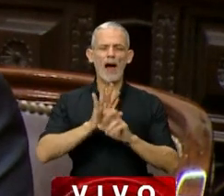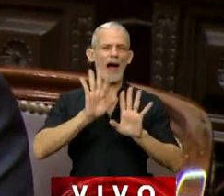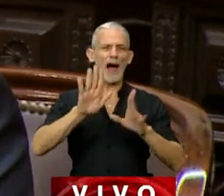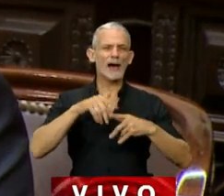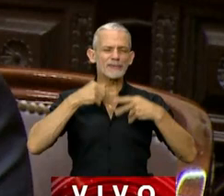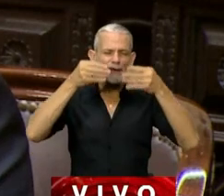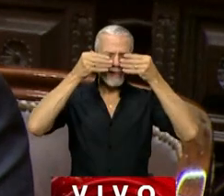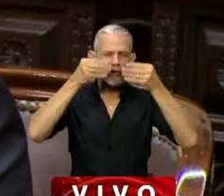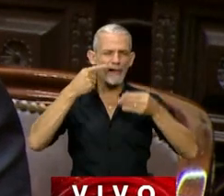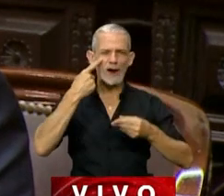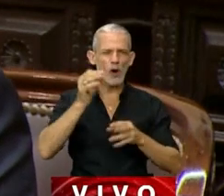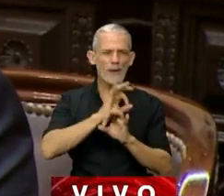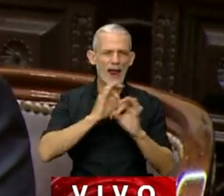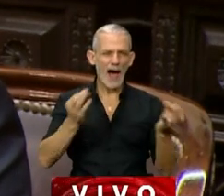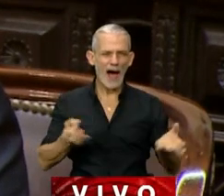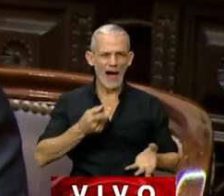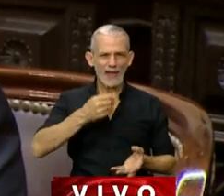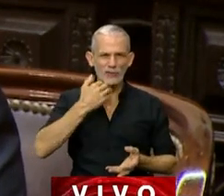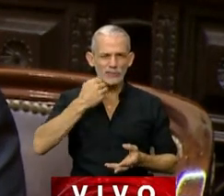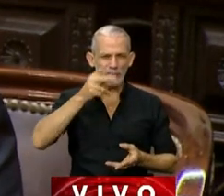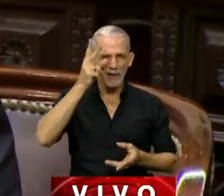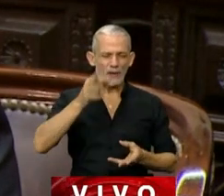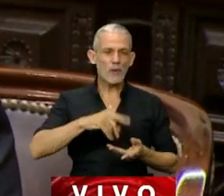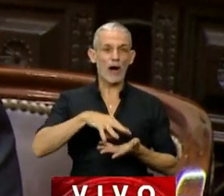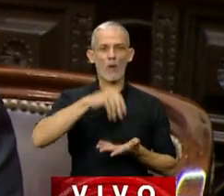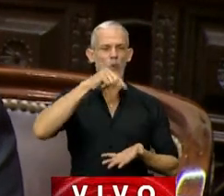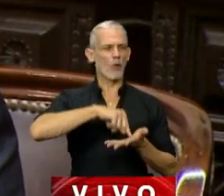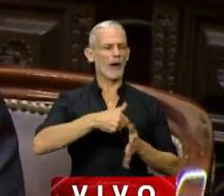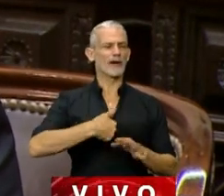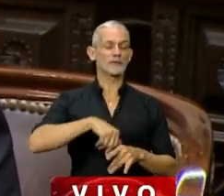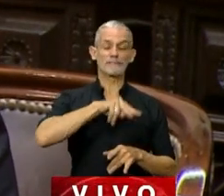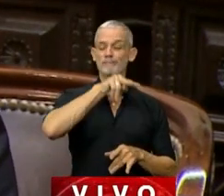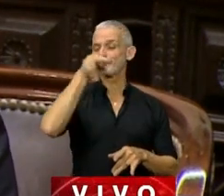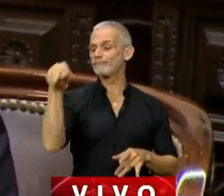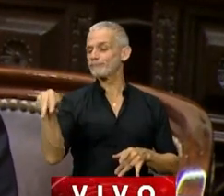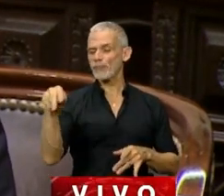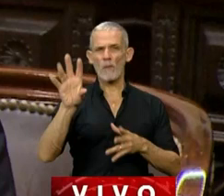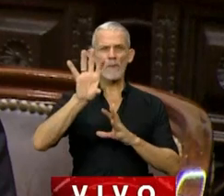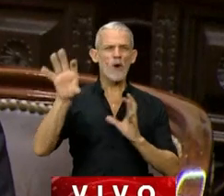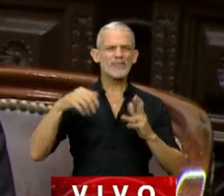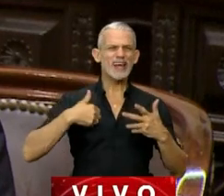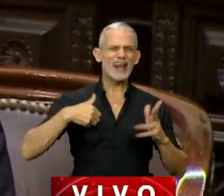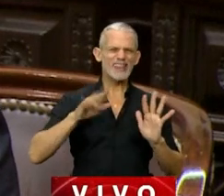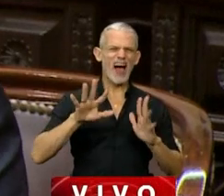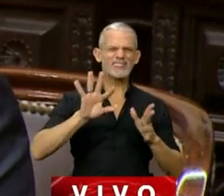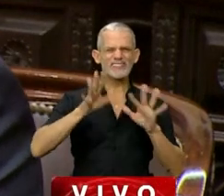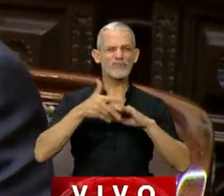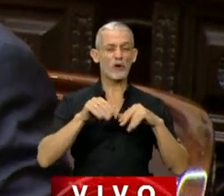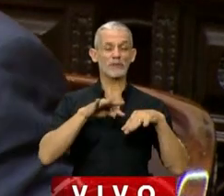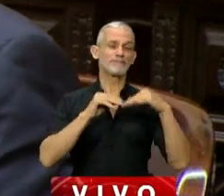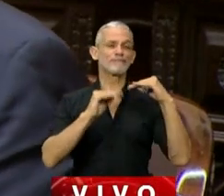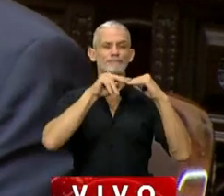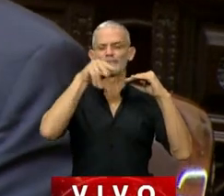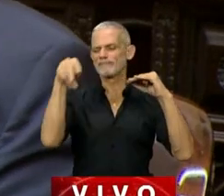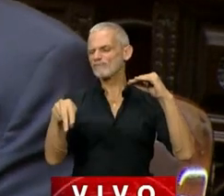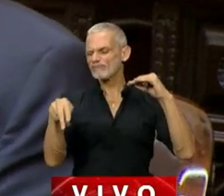miopía con la cual se ve muchas veces desde el obelisco a lo que sucede en las provincias argentinas.